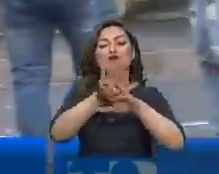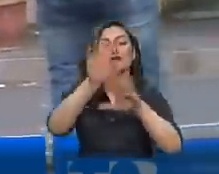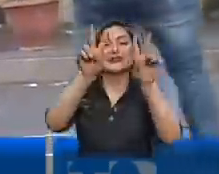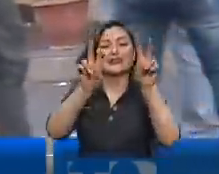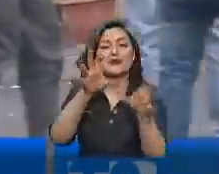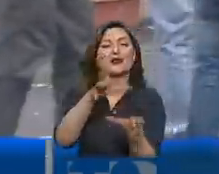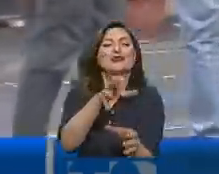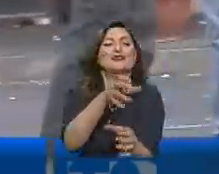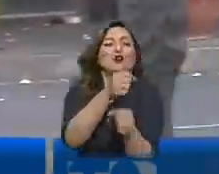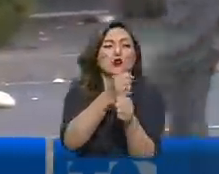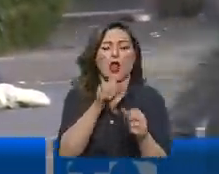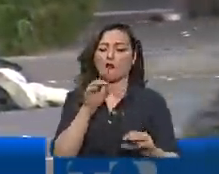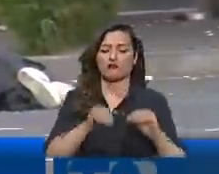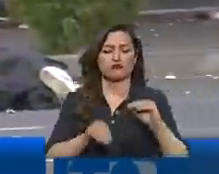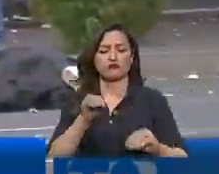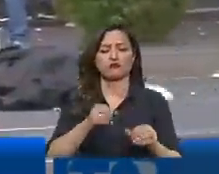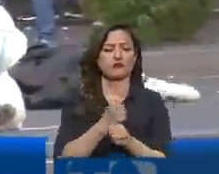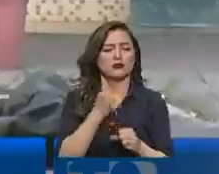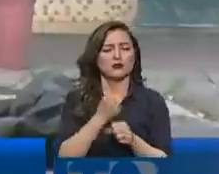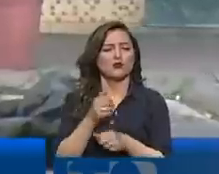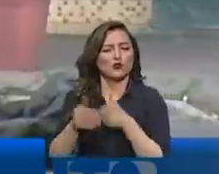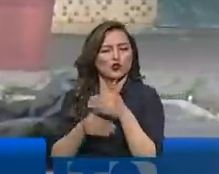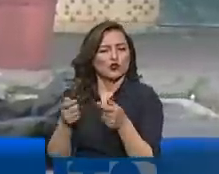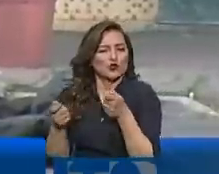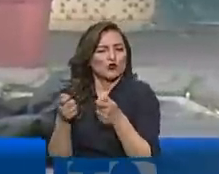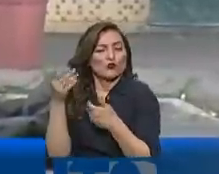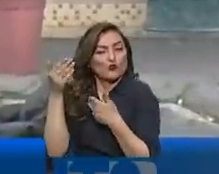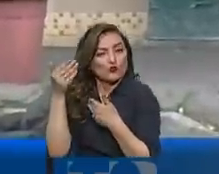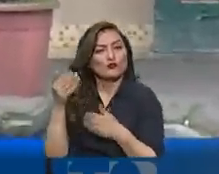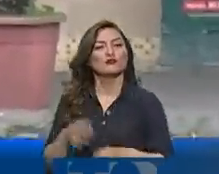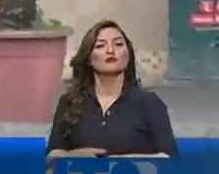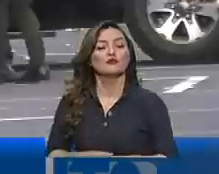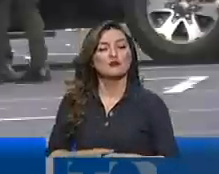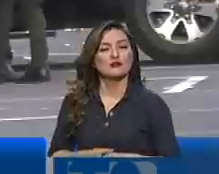y además hay procesos de control político. Sin embargo,